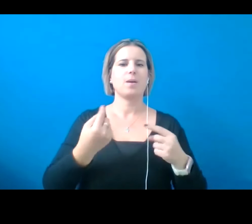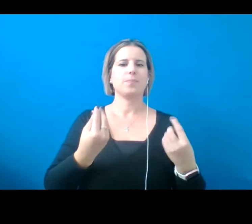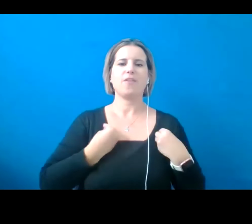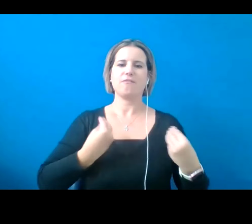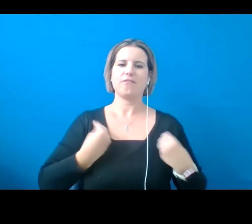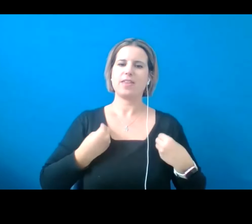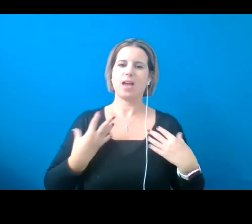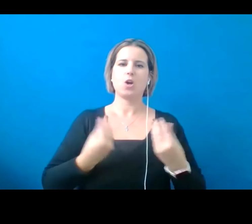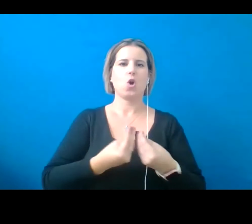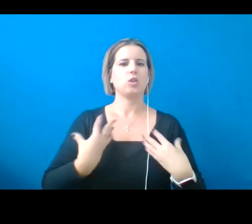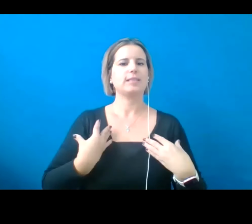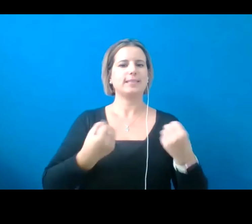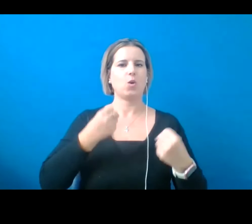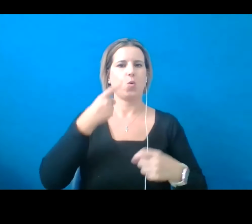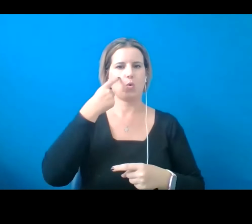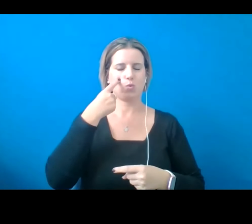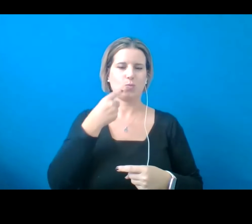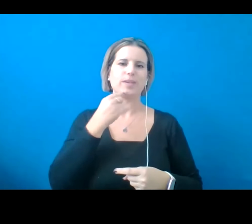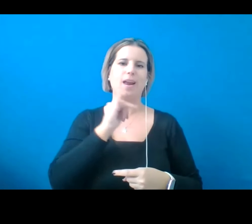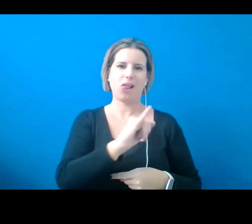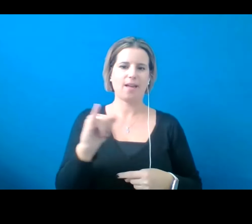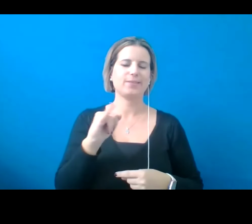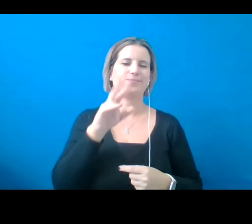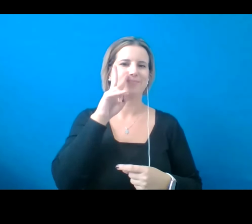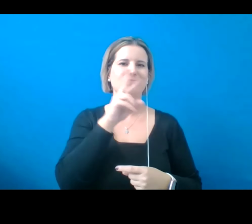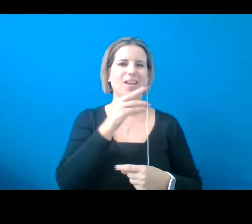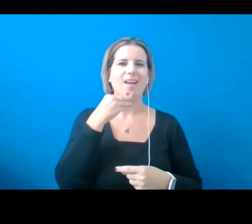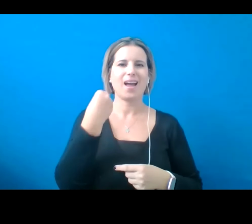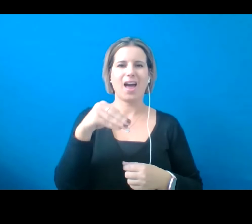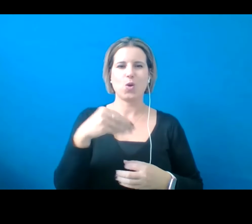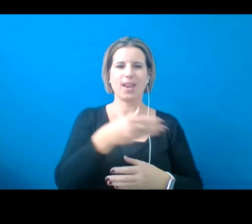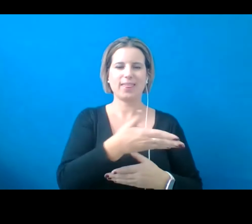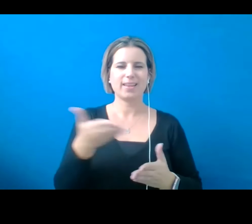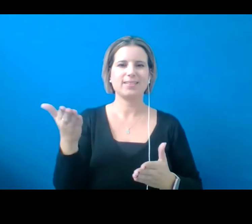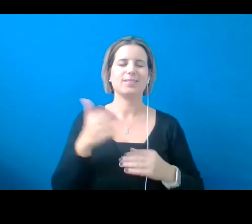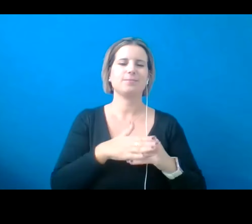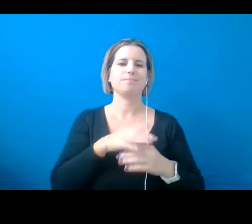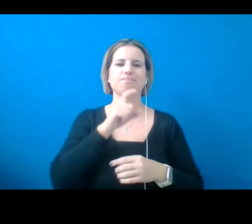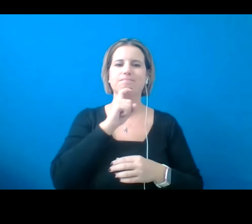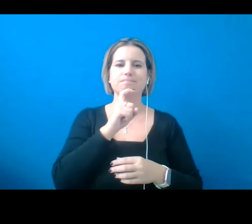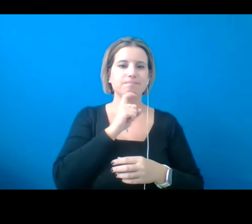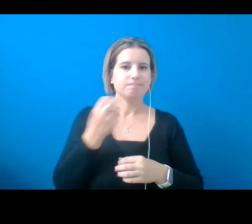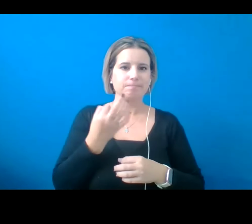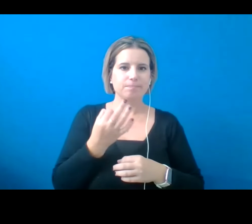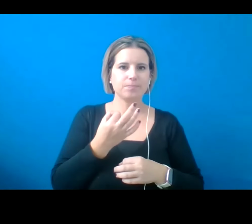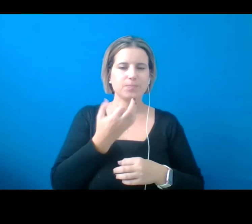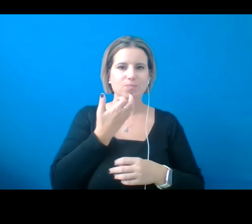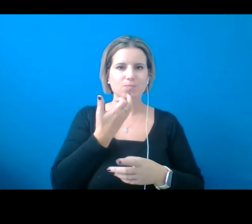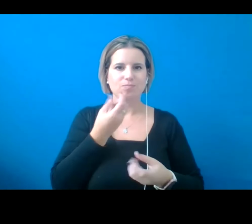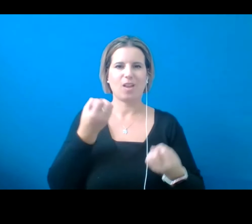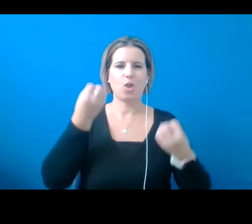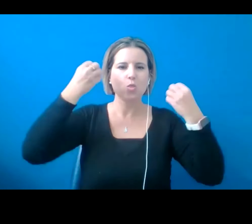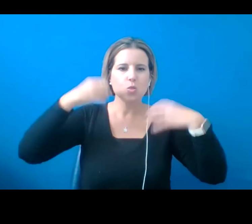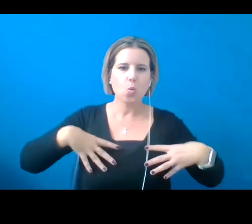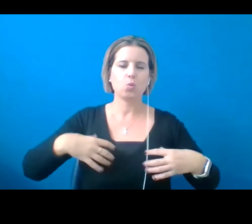yo me he encontrado algún adolescente en el que pues bueno tiene dificultades pues para lucharse